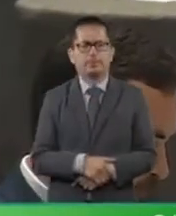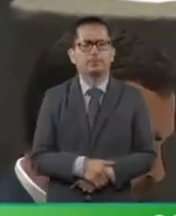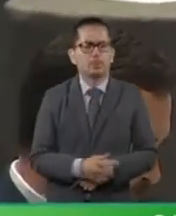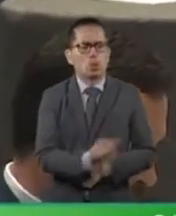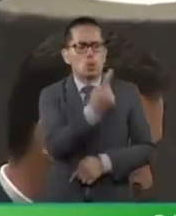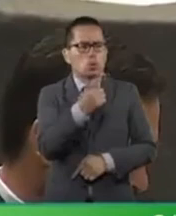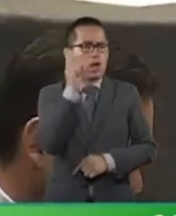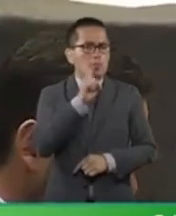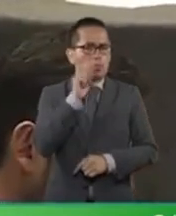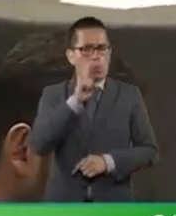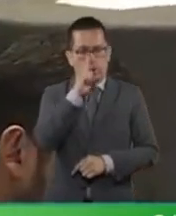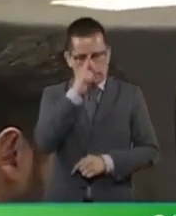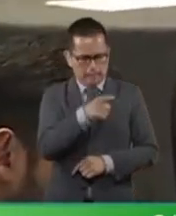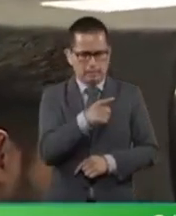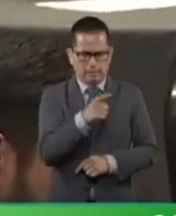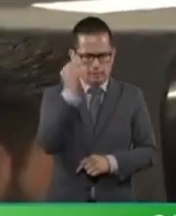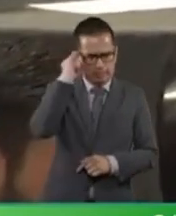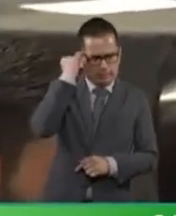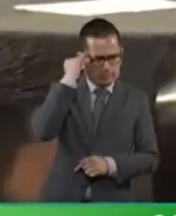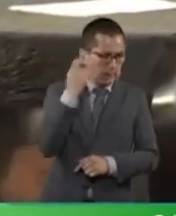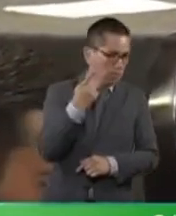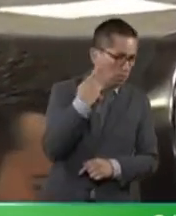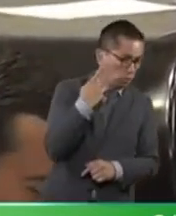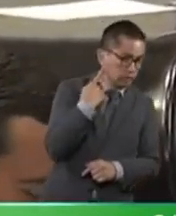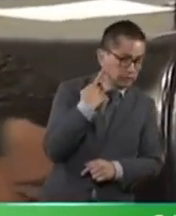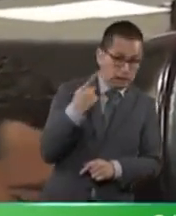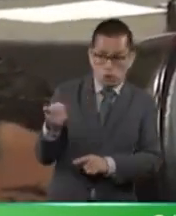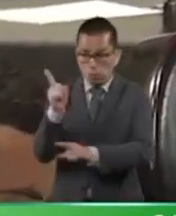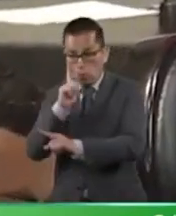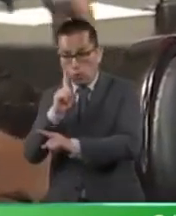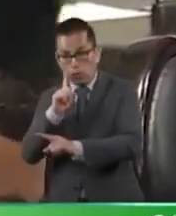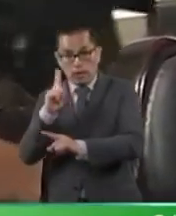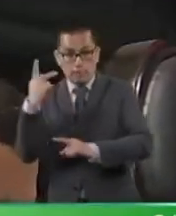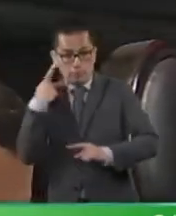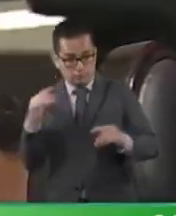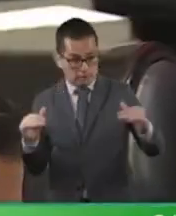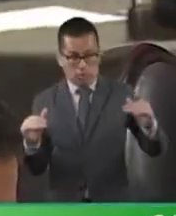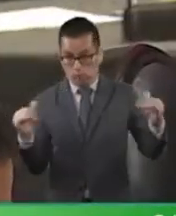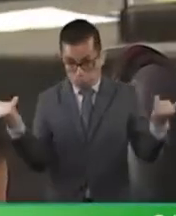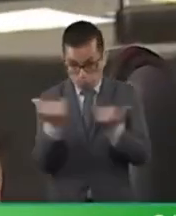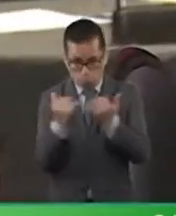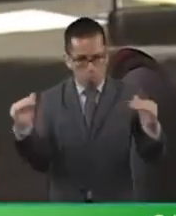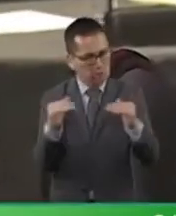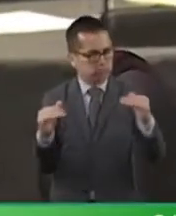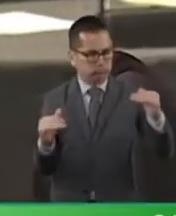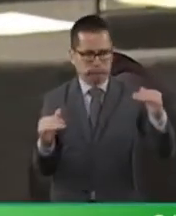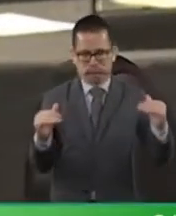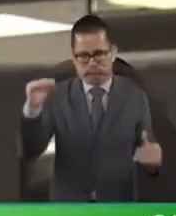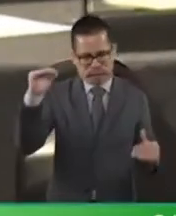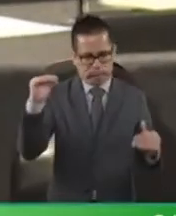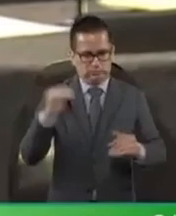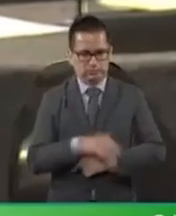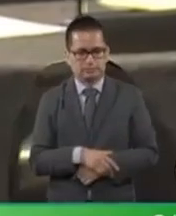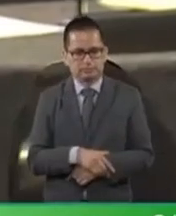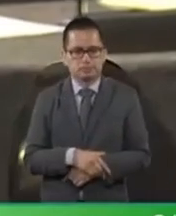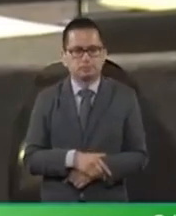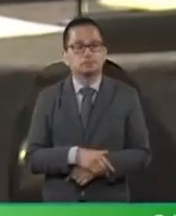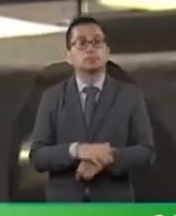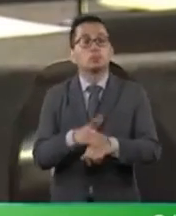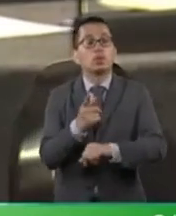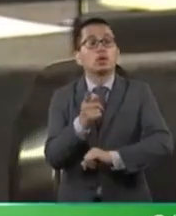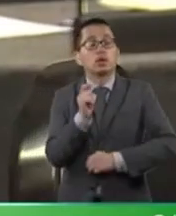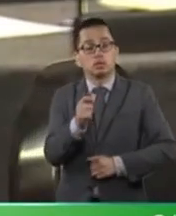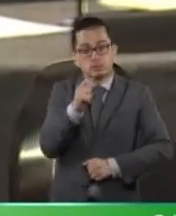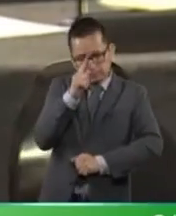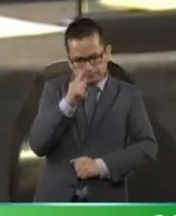política no es lo mismo que hablar de una mujer que hace política y además tiene la condicionante de ser indígena. Porque esta mirada